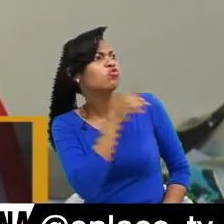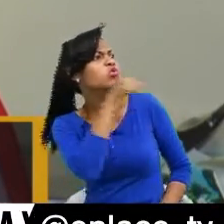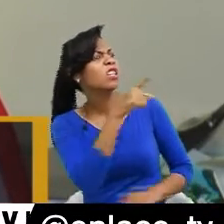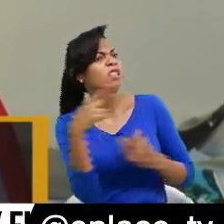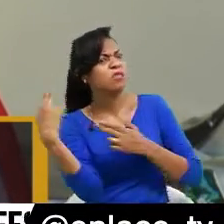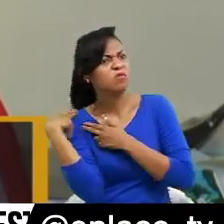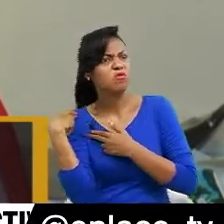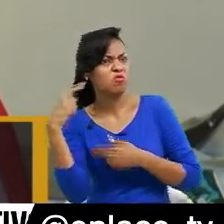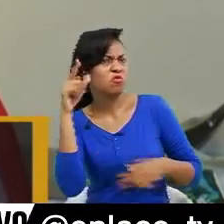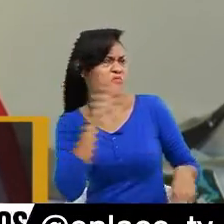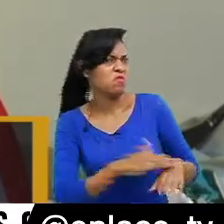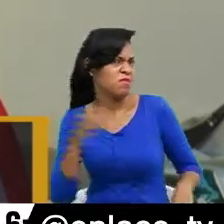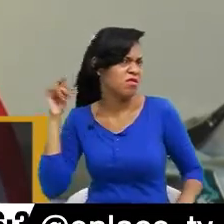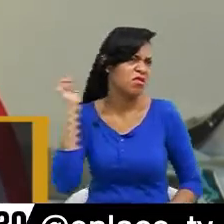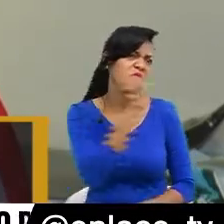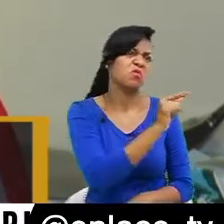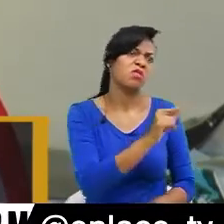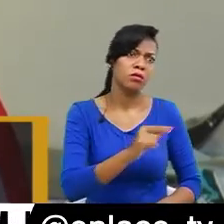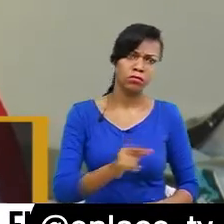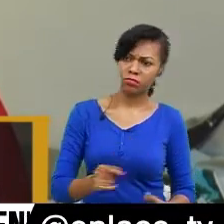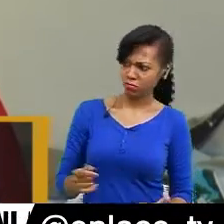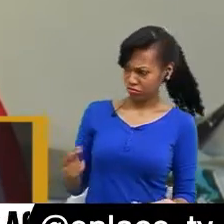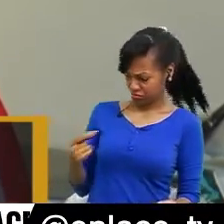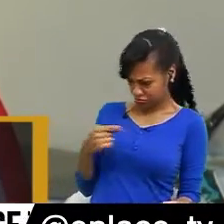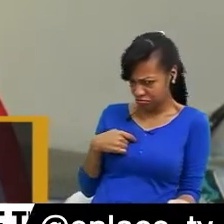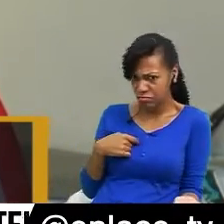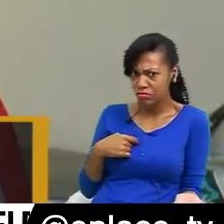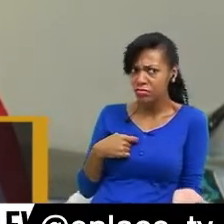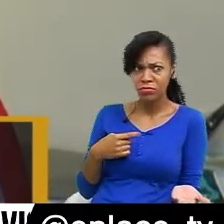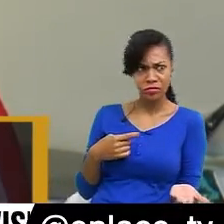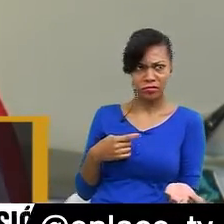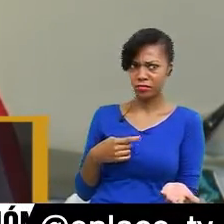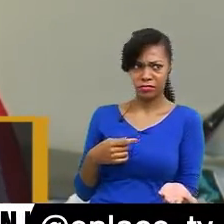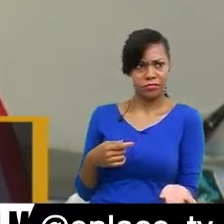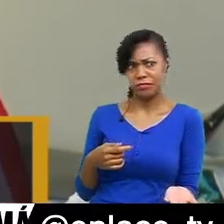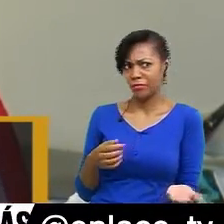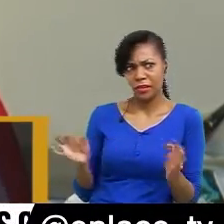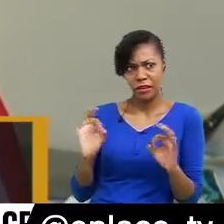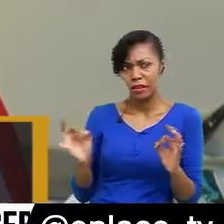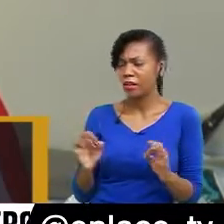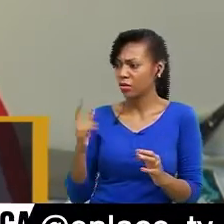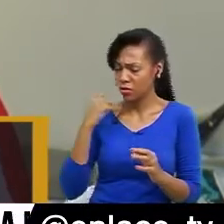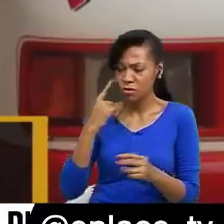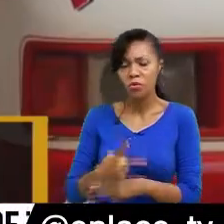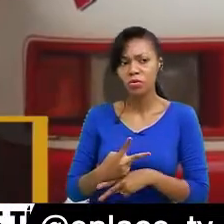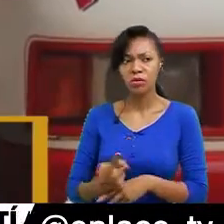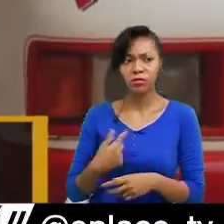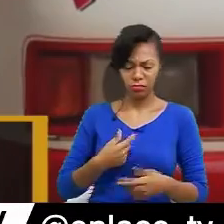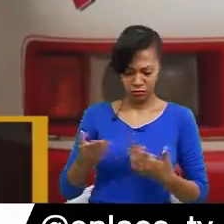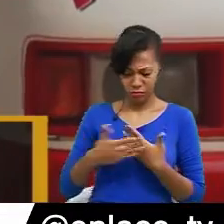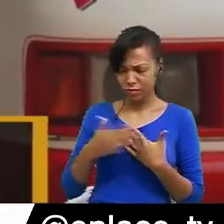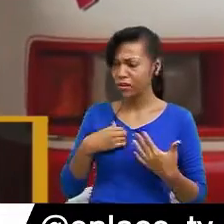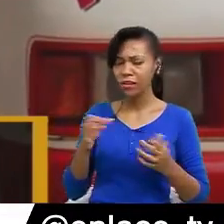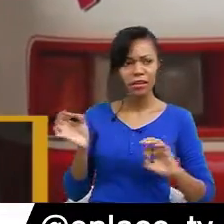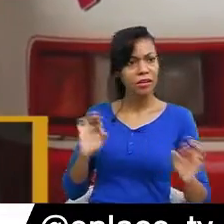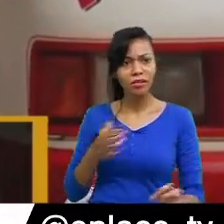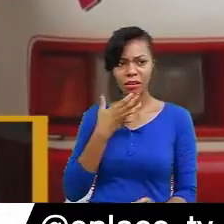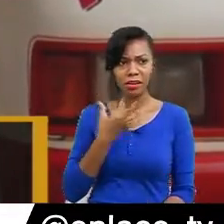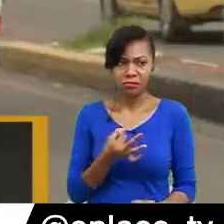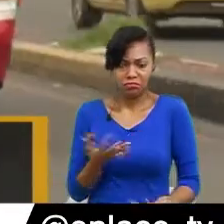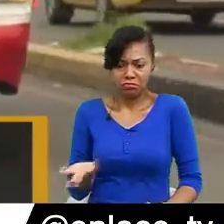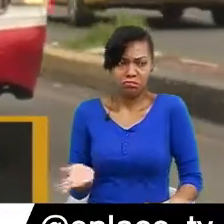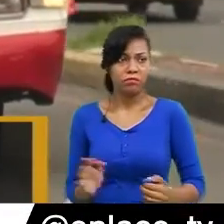responsable de esta situación, cuando la verdad son temas muy, muy ajenos a la situación. La empresa Cochos Pérez en última fue